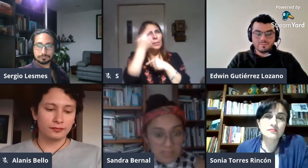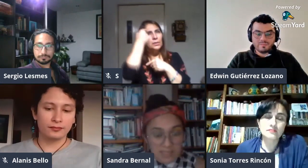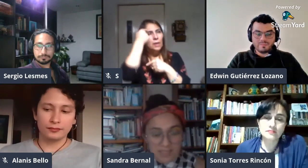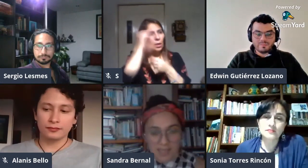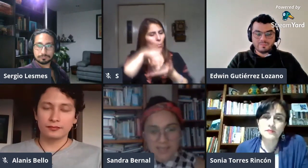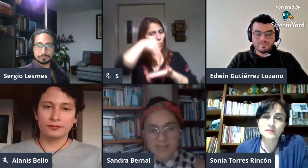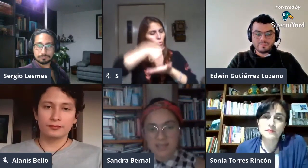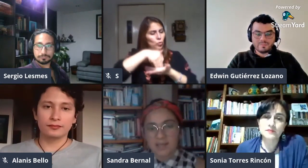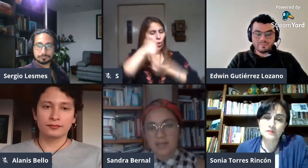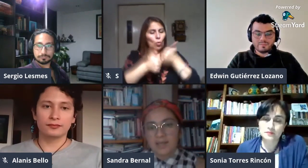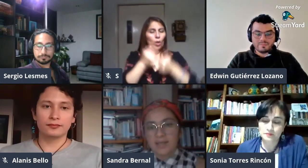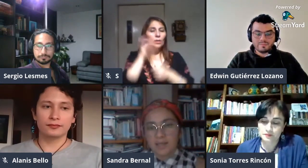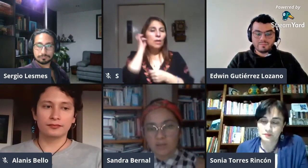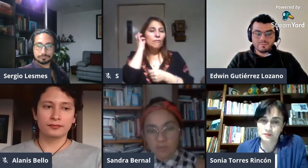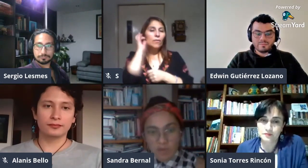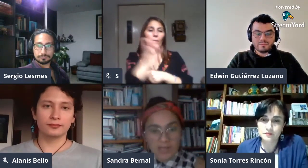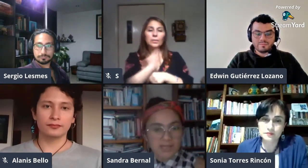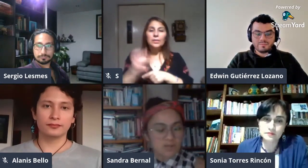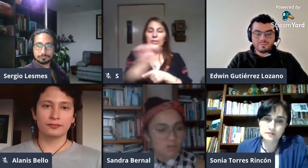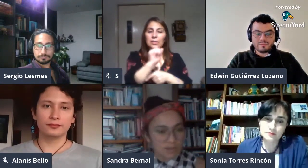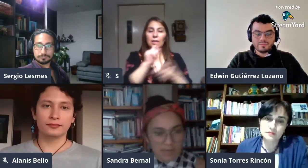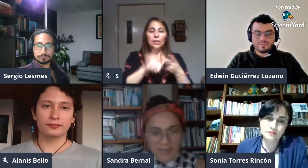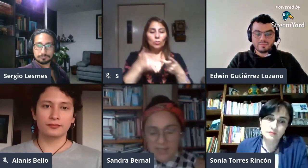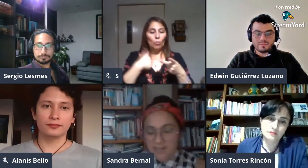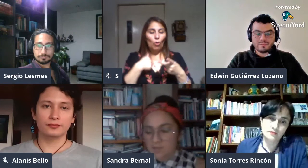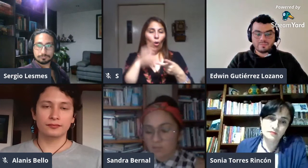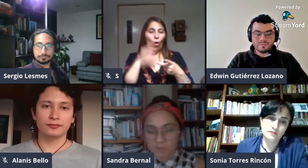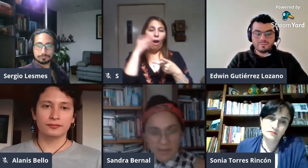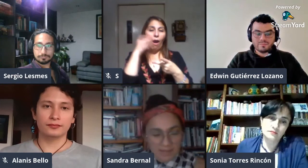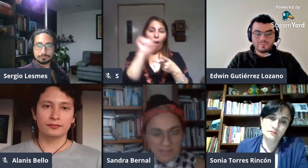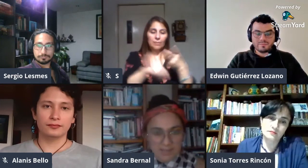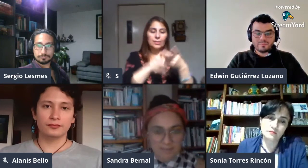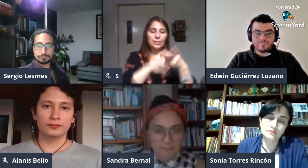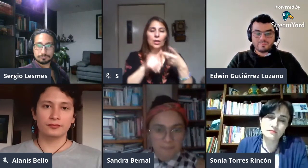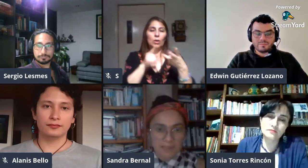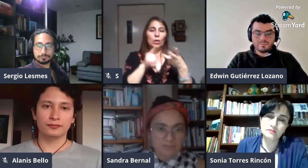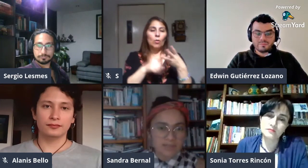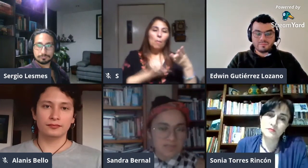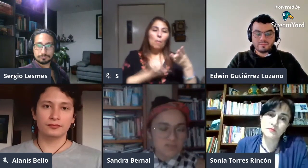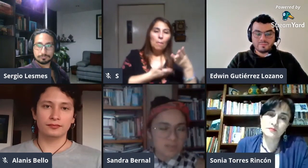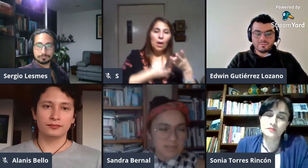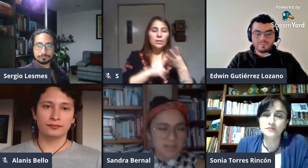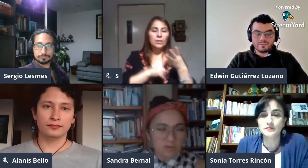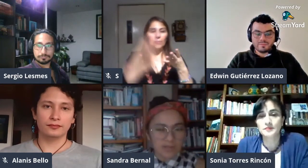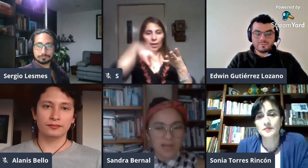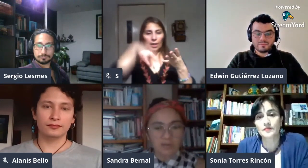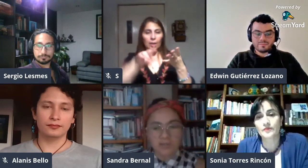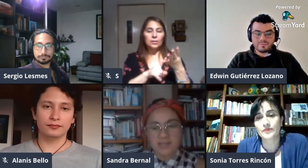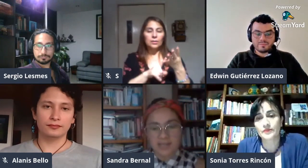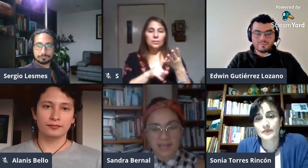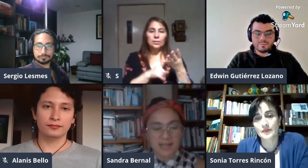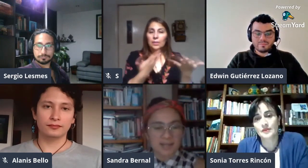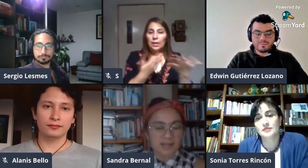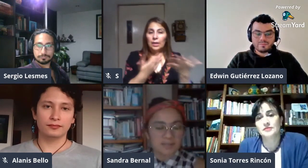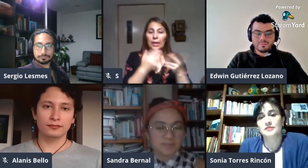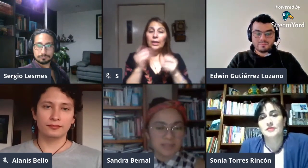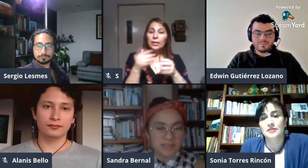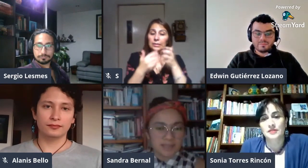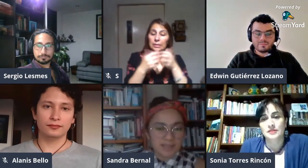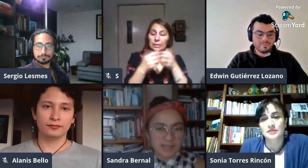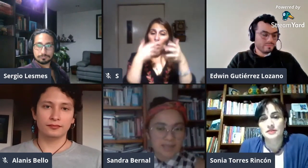como feministas, como mujeres, como hermanas, como madres, frente a estos temas del cuidado y esa